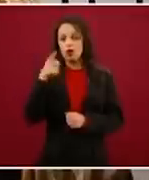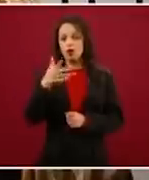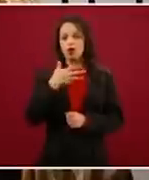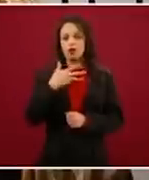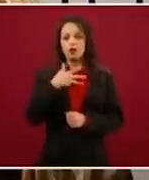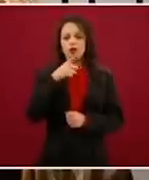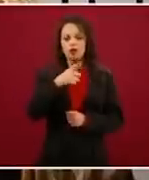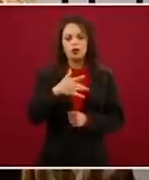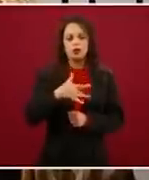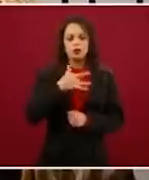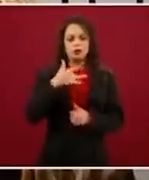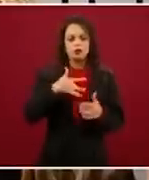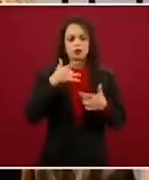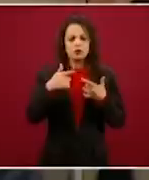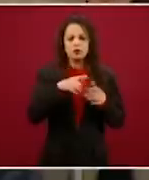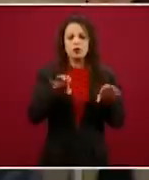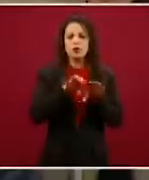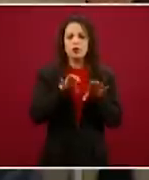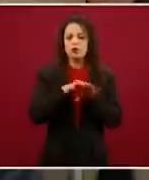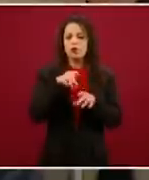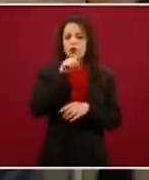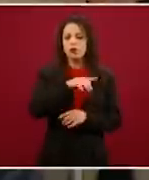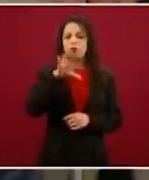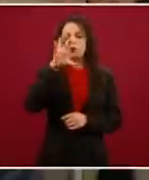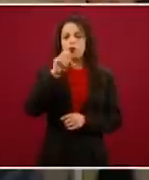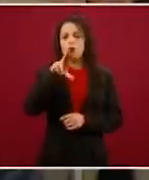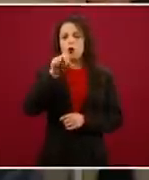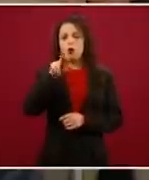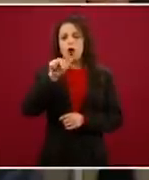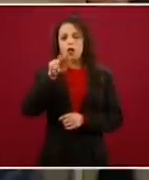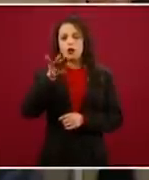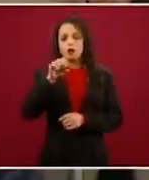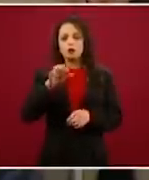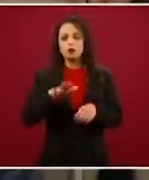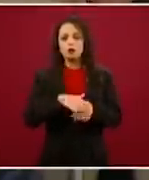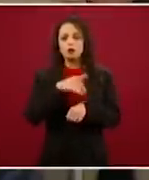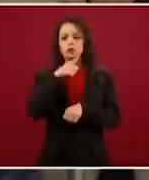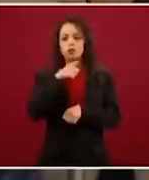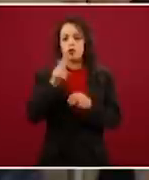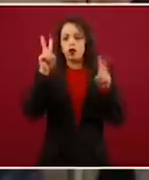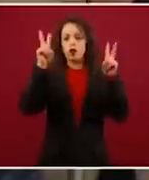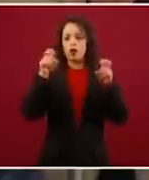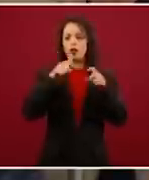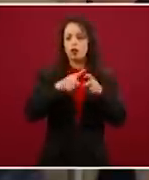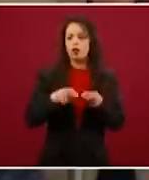resentir las consecuencias del coronavirus por el tema de los insumos. Quería preguntarle si tiene